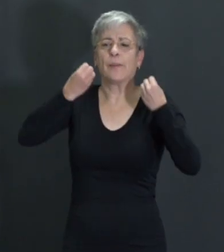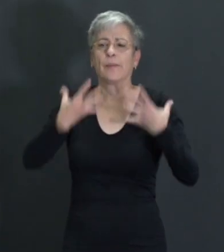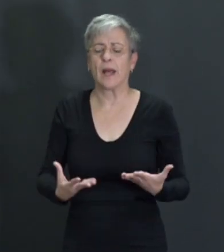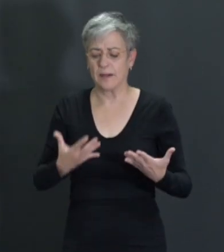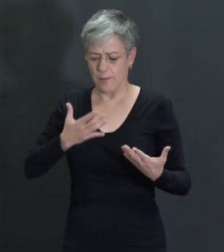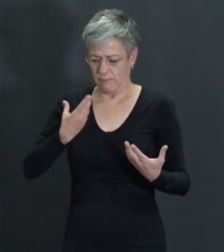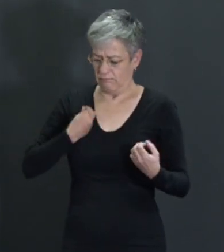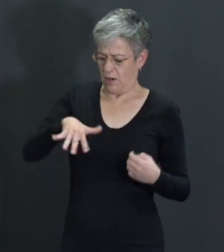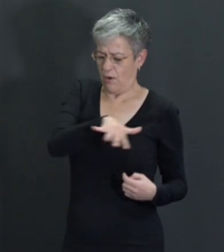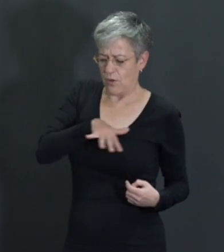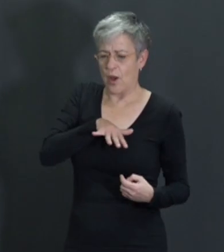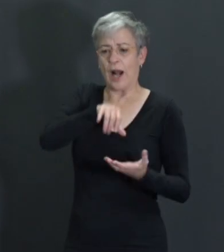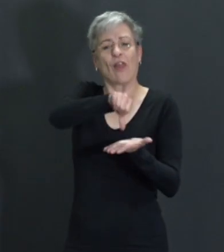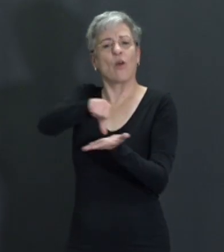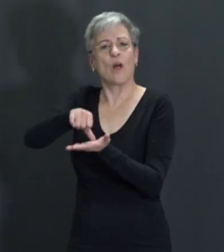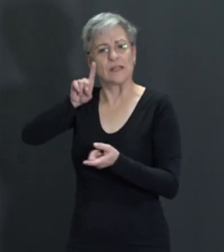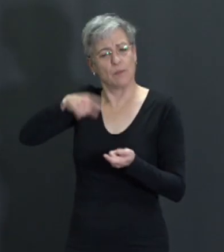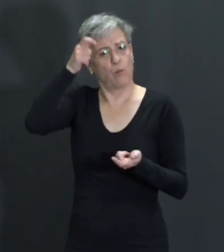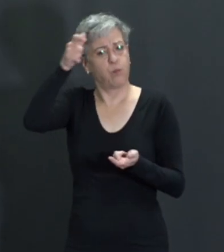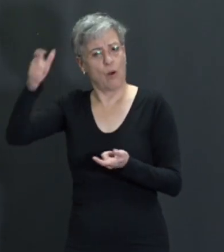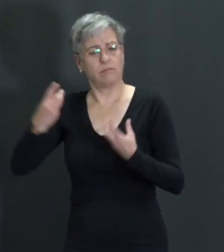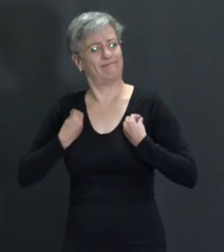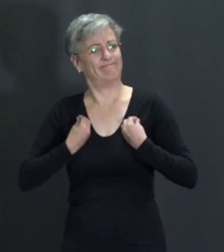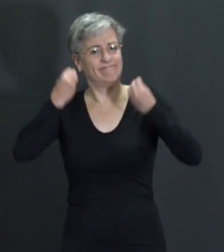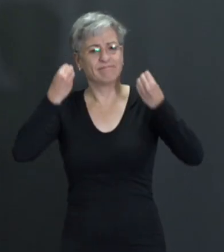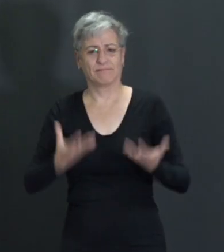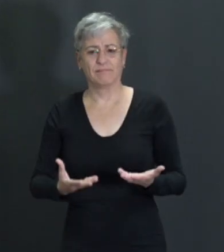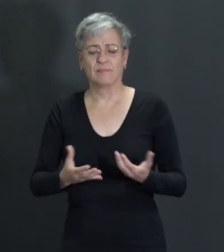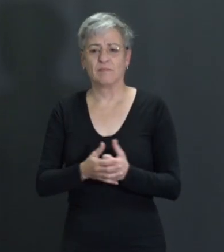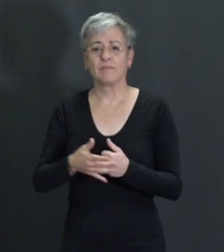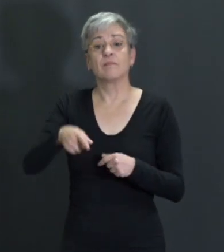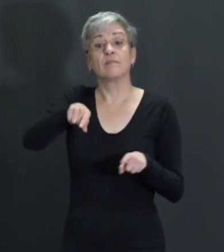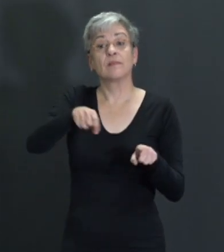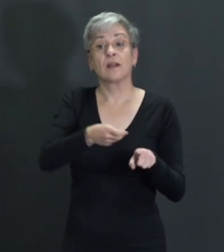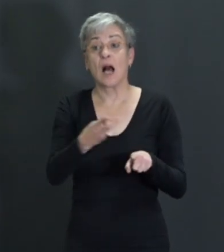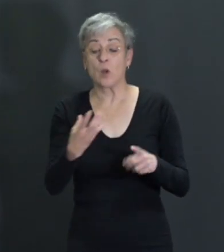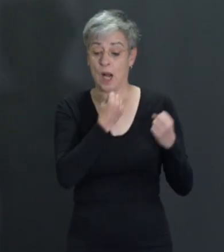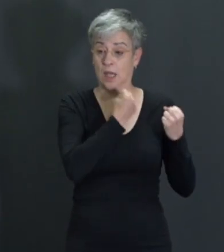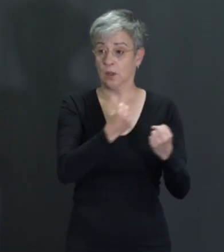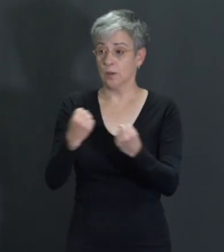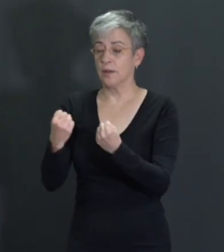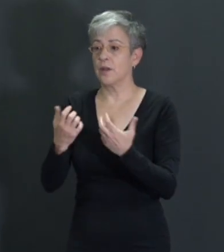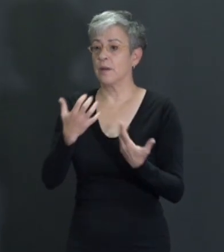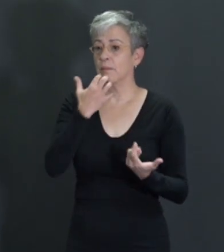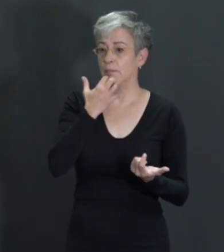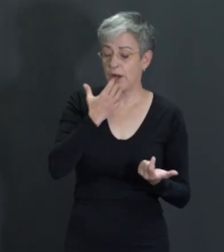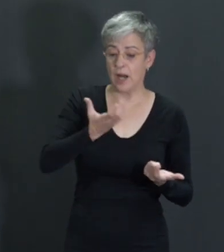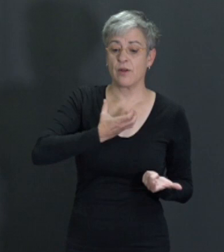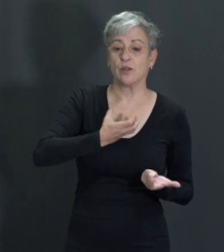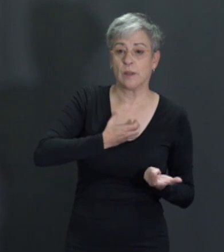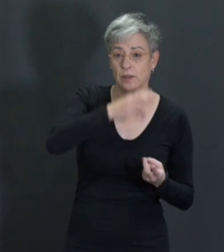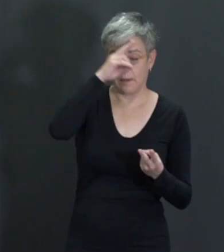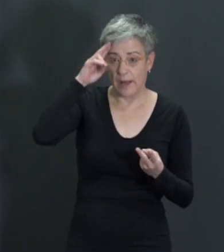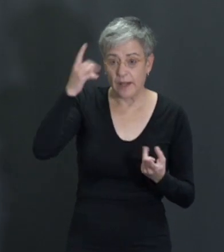ciudades y en los pueblos, ¿no? Yo creo que algunas instituciones que están aquí representadas, como el Ayuntamiento de Madrid